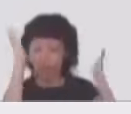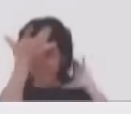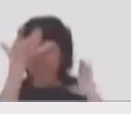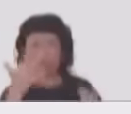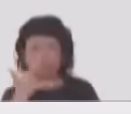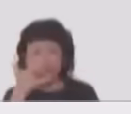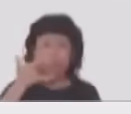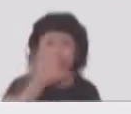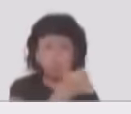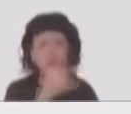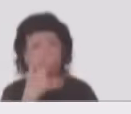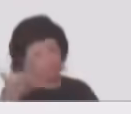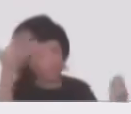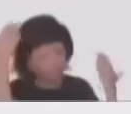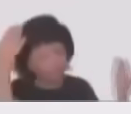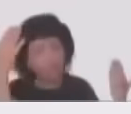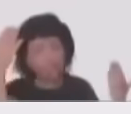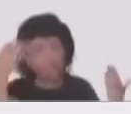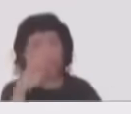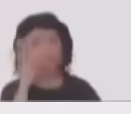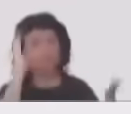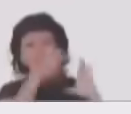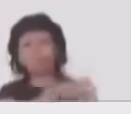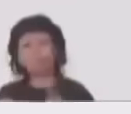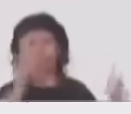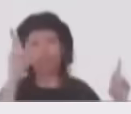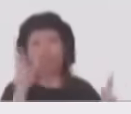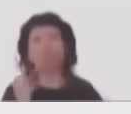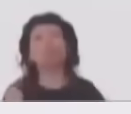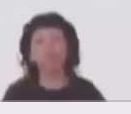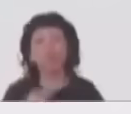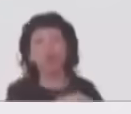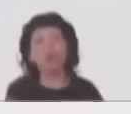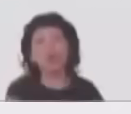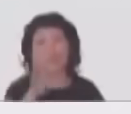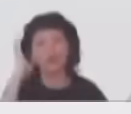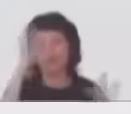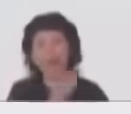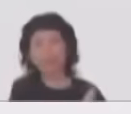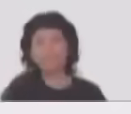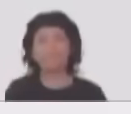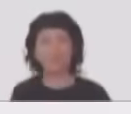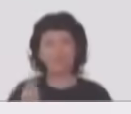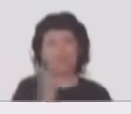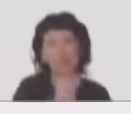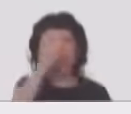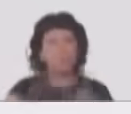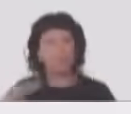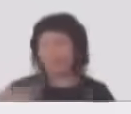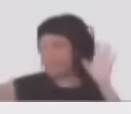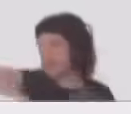felicitarlo y para desearle suerte porque es el presidente que la mayoría de los argentinos eligió para los